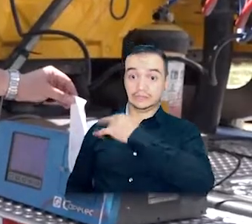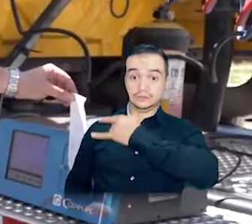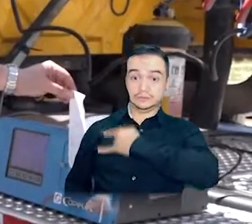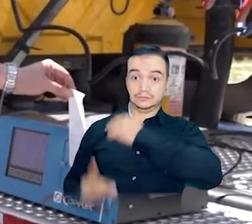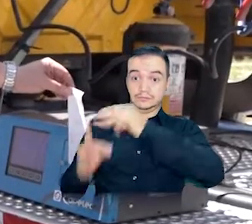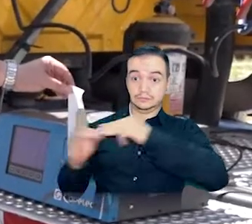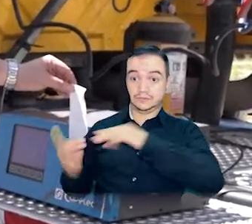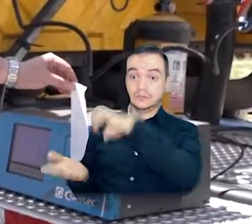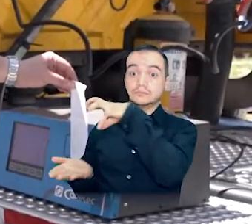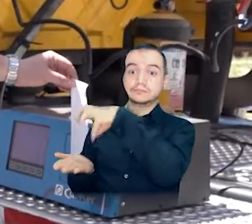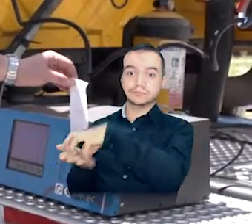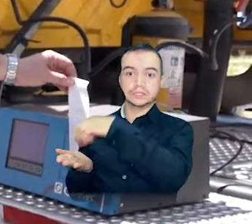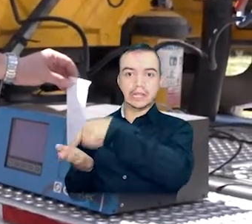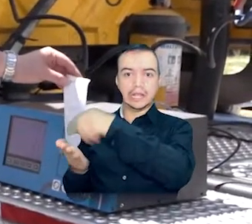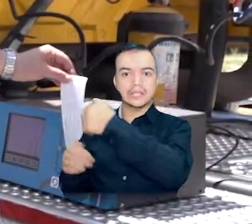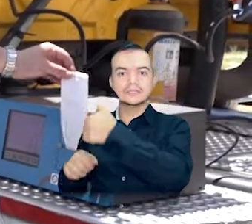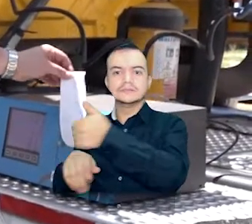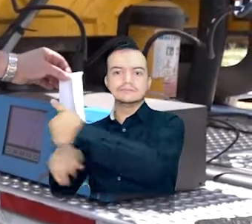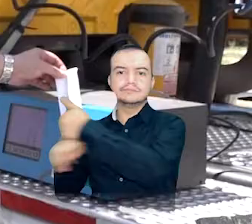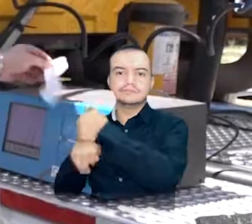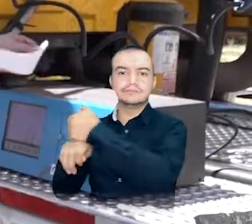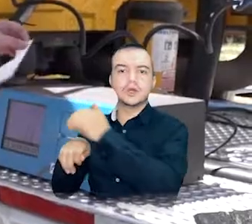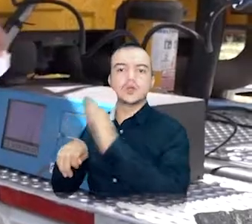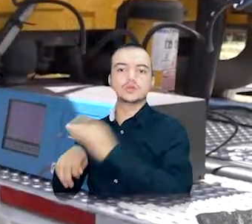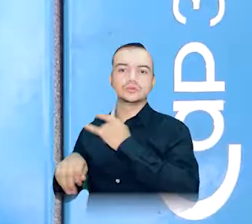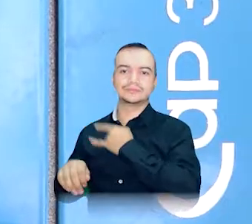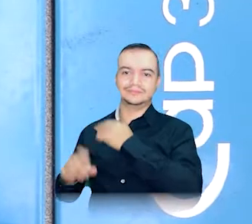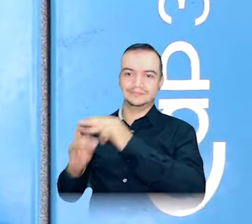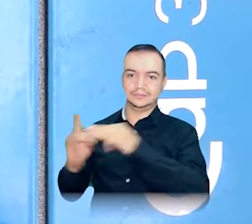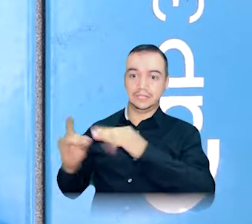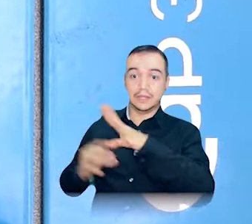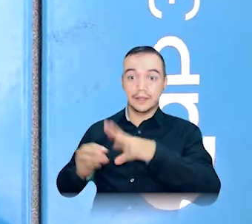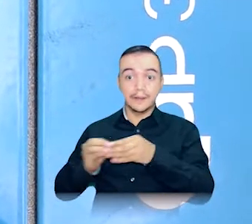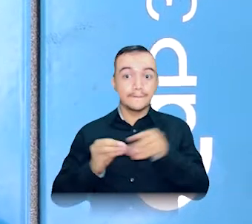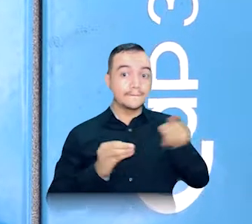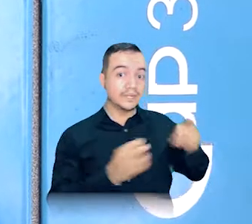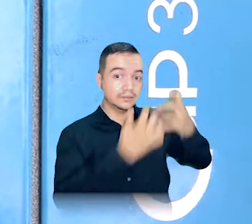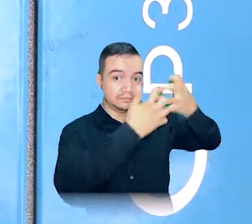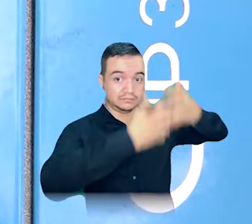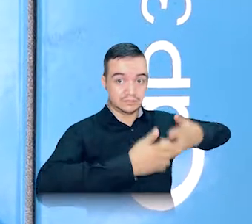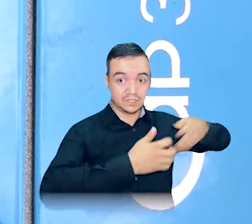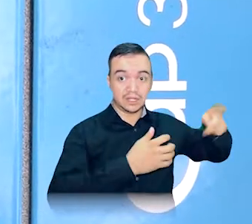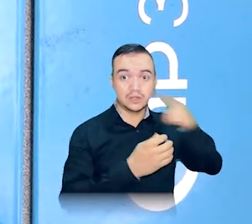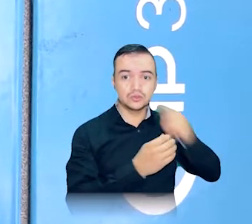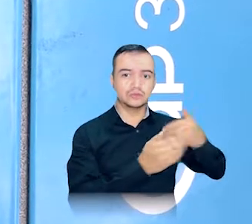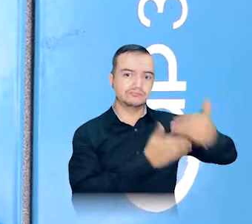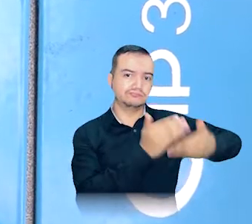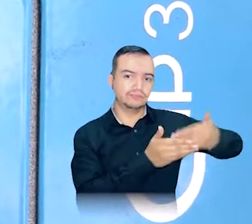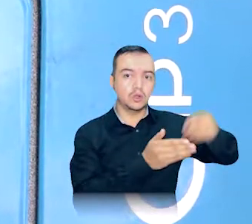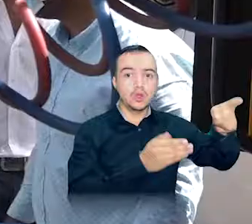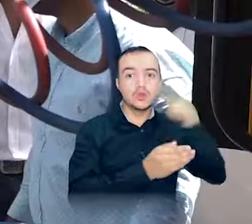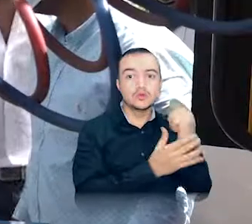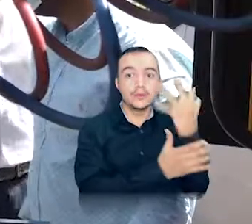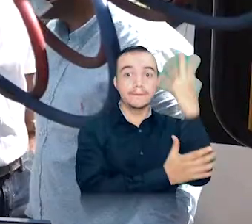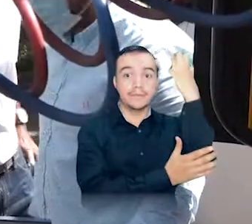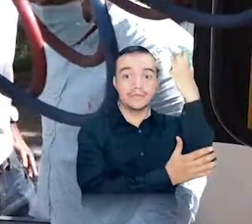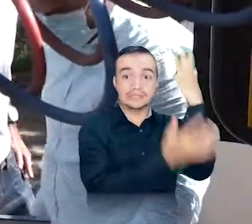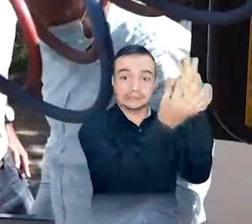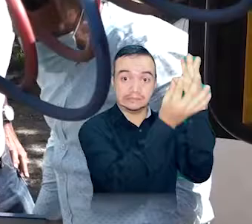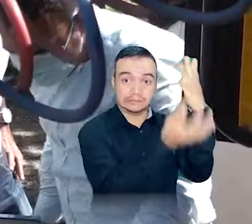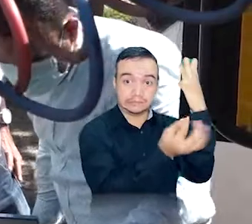En el campus principal de la institución, directivos de la Universidad del Magdalena y la compañía comercializadora internacional de aceite de palma